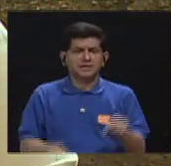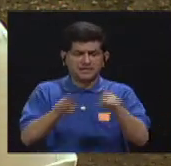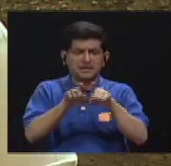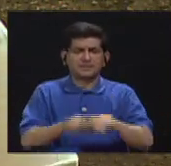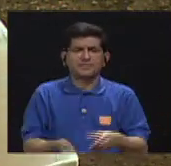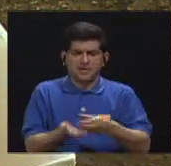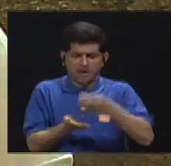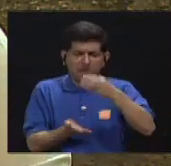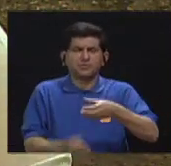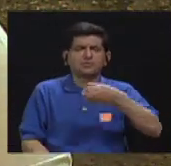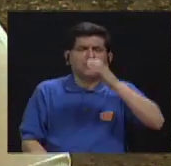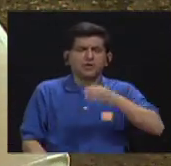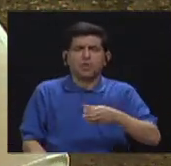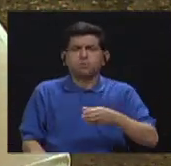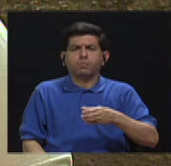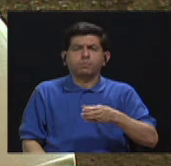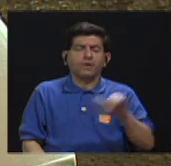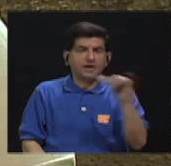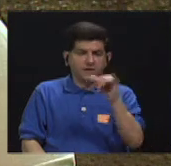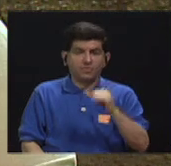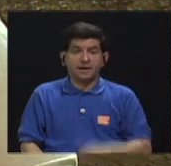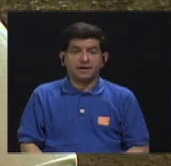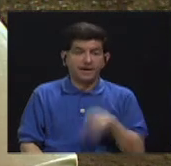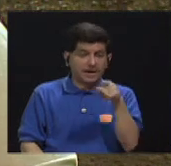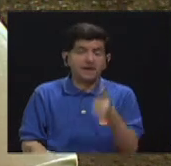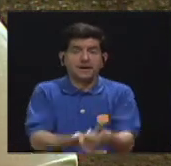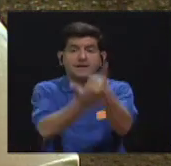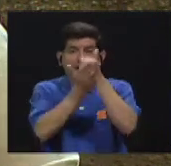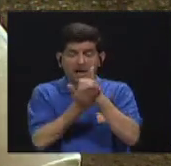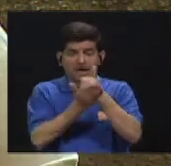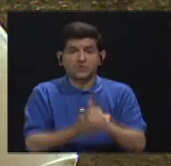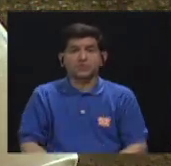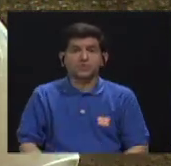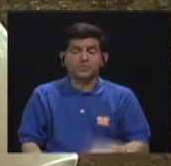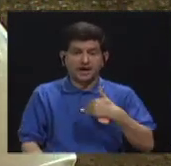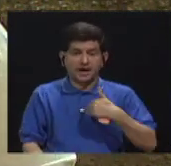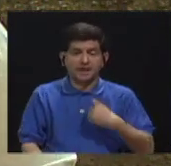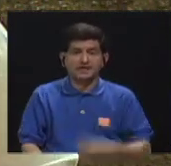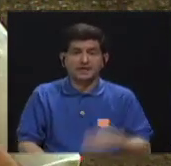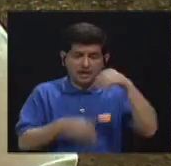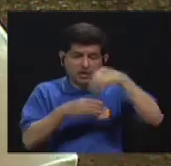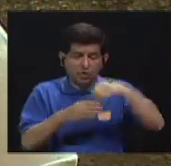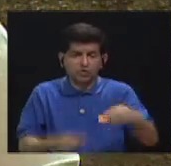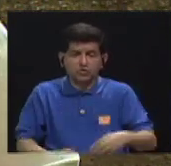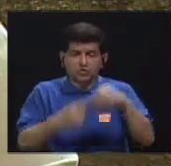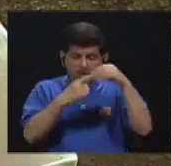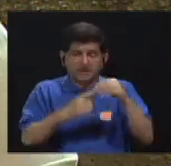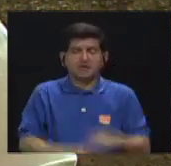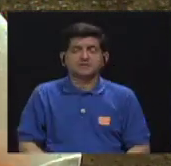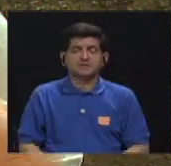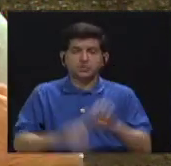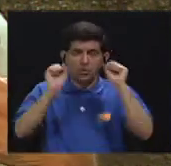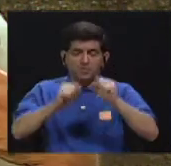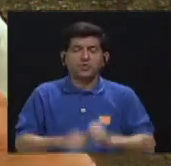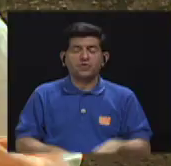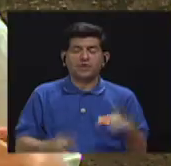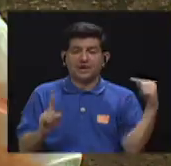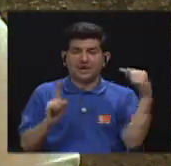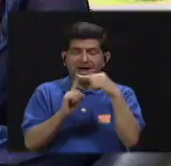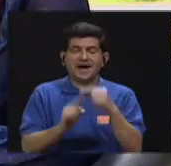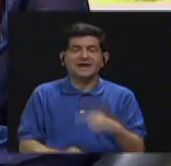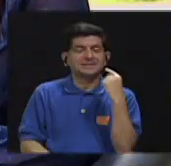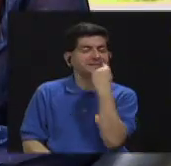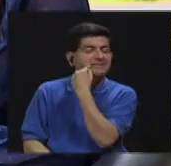flúor en enjuagues bucales. Es básicamente porque el flúor nos ayuda a atraer los elementos principales, calcio y fosfato, para que lleguen al